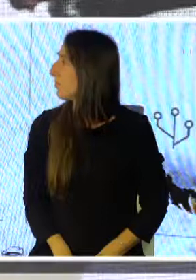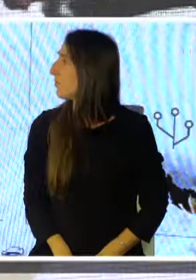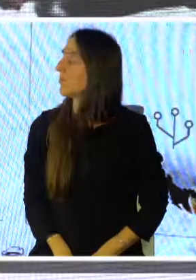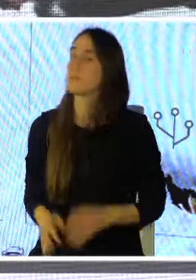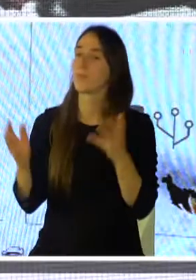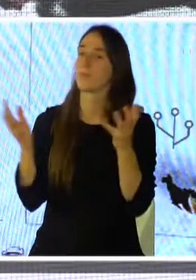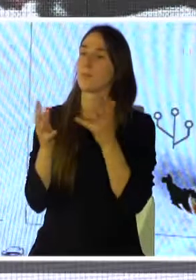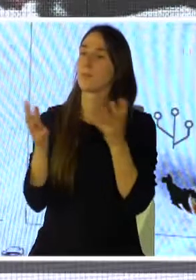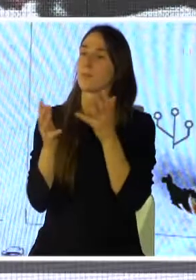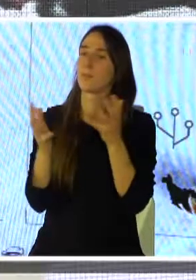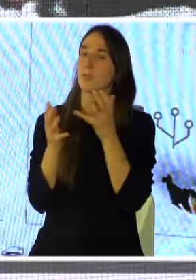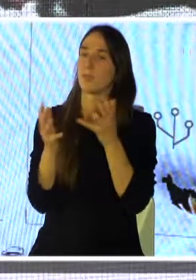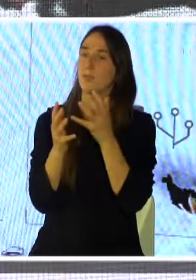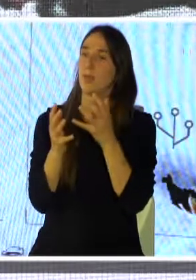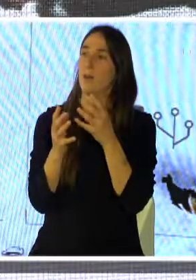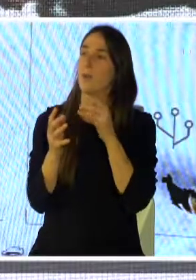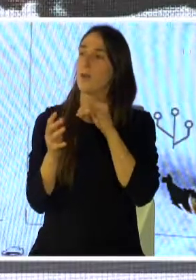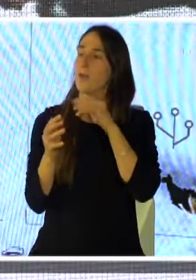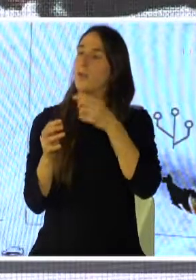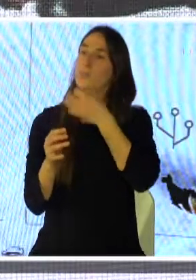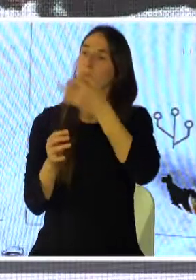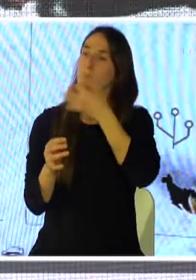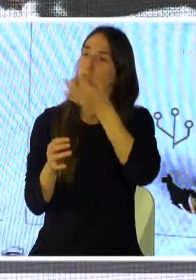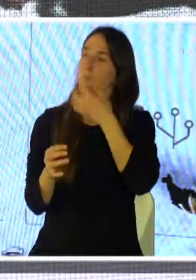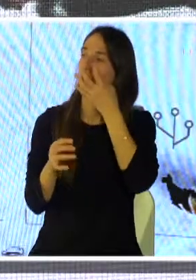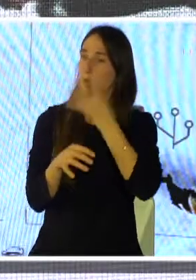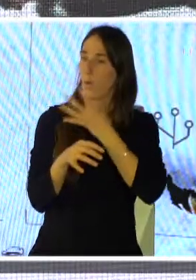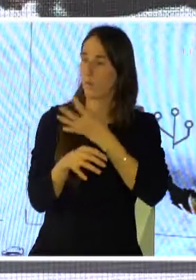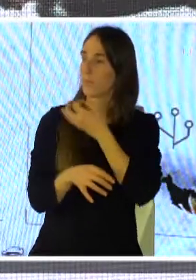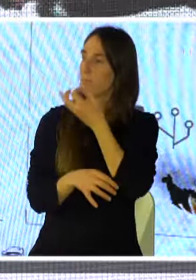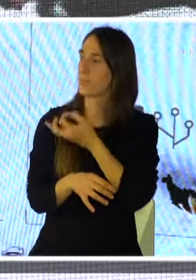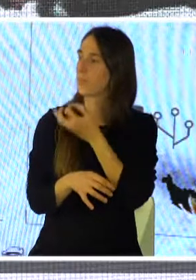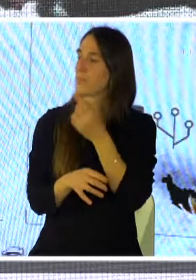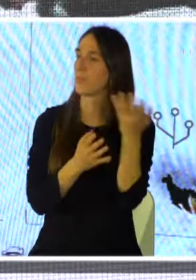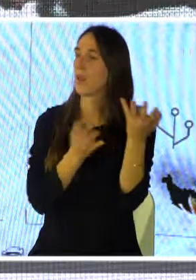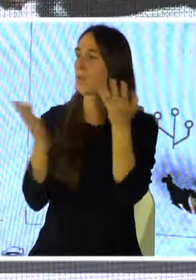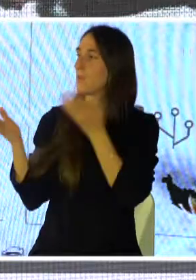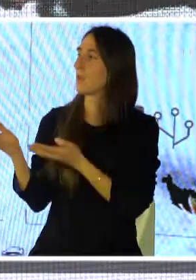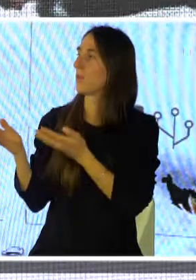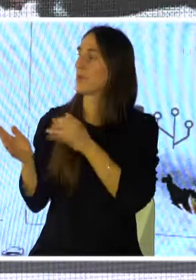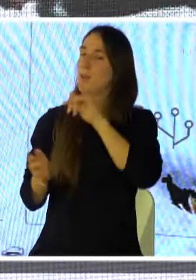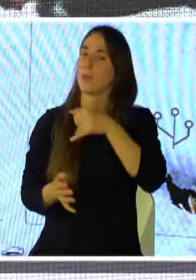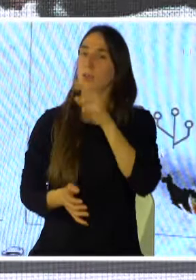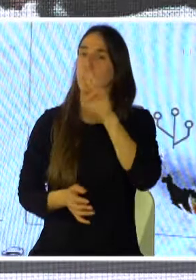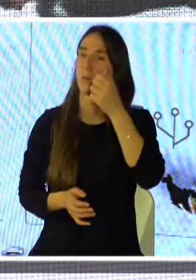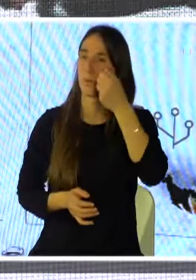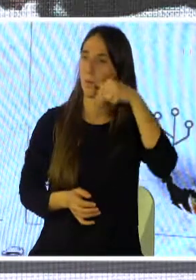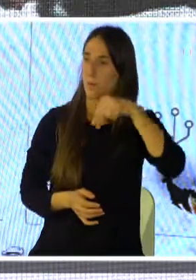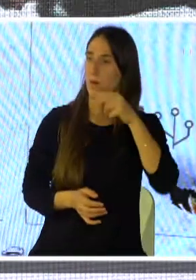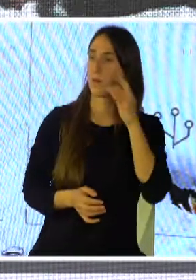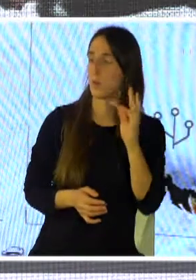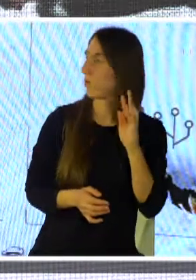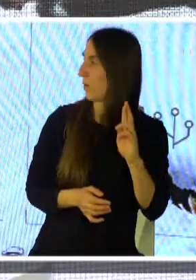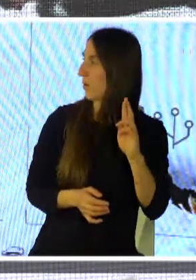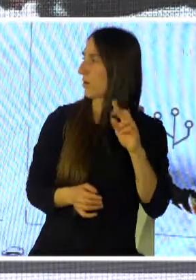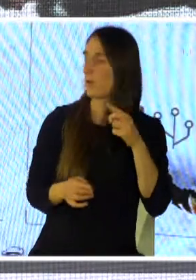Vamos ahora a dar paso a la cuarta charla del día de hoy. Vamos a invitar a subir al escenario a Juan Boelker, director